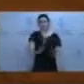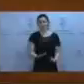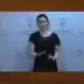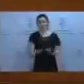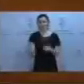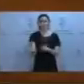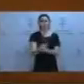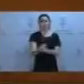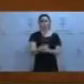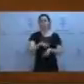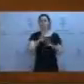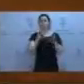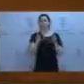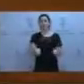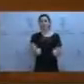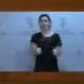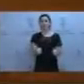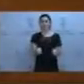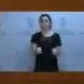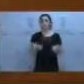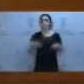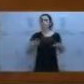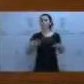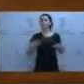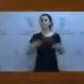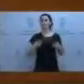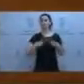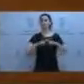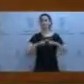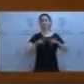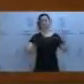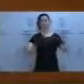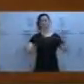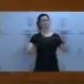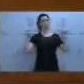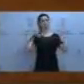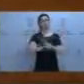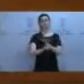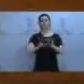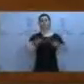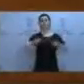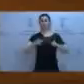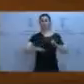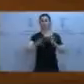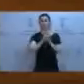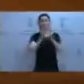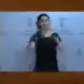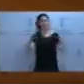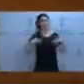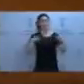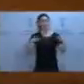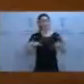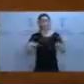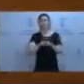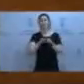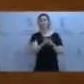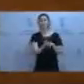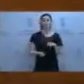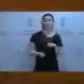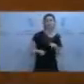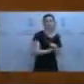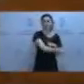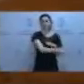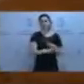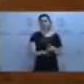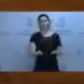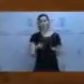se hizo nada. Es más, ni se empezó la tramitación de la ley. Fue para el cajón de la consejera o del